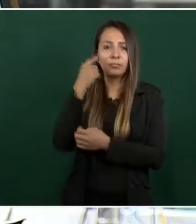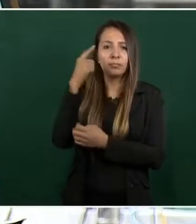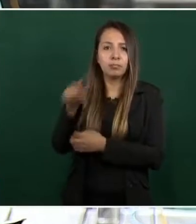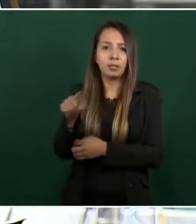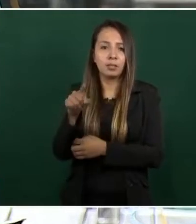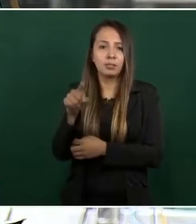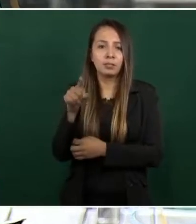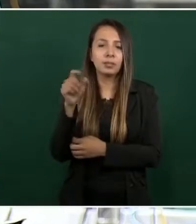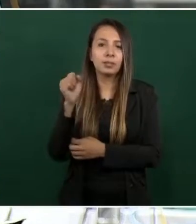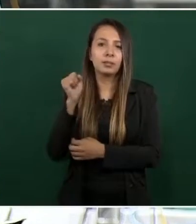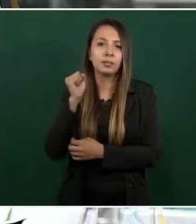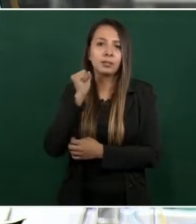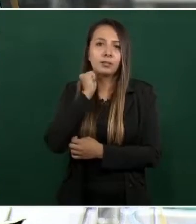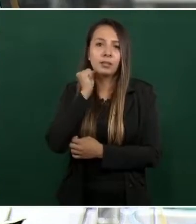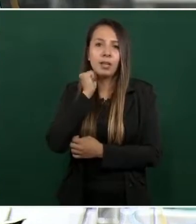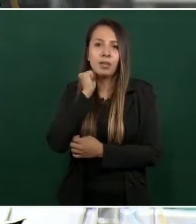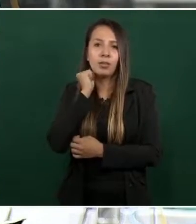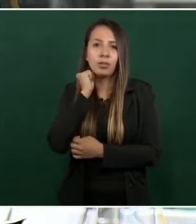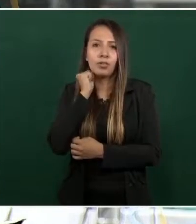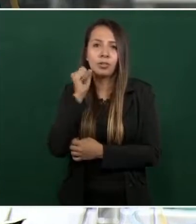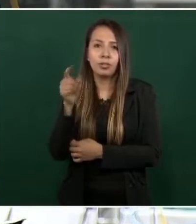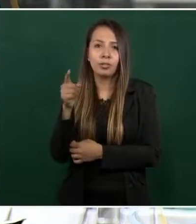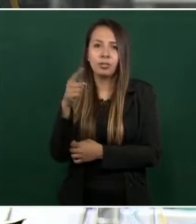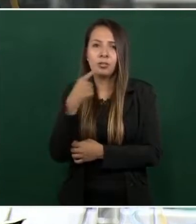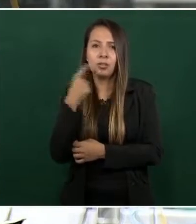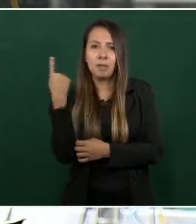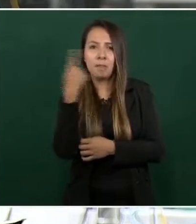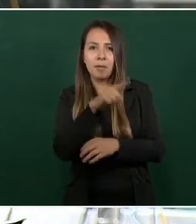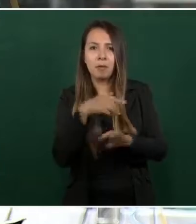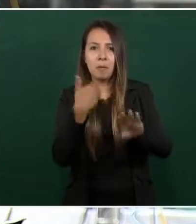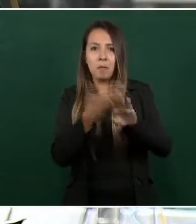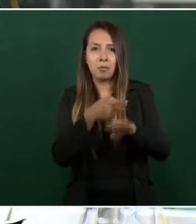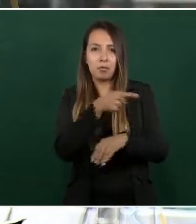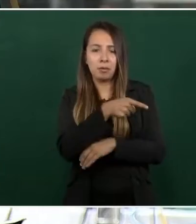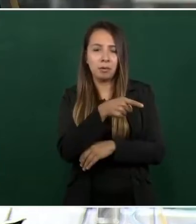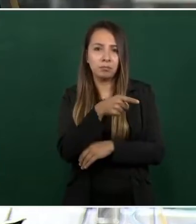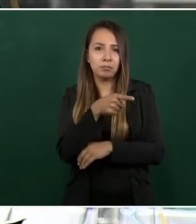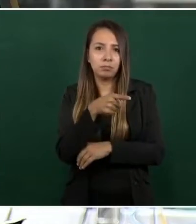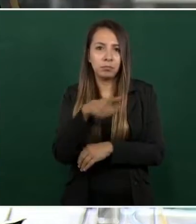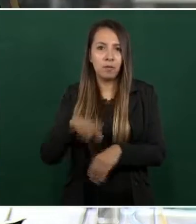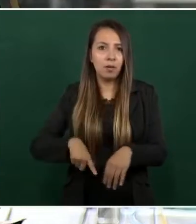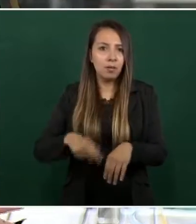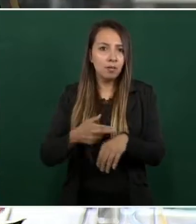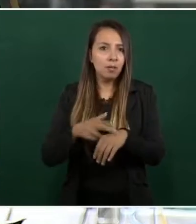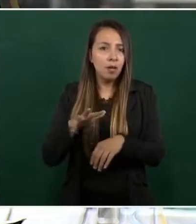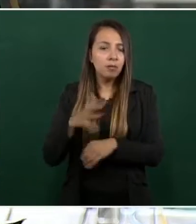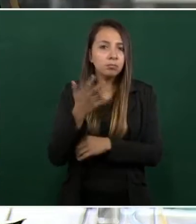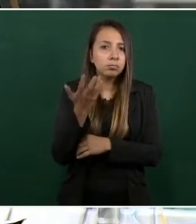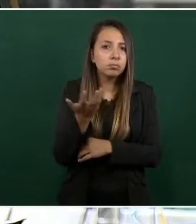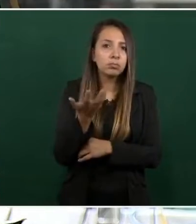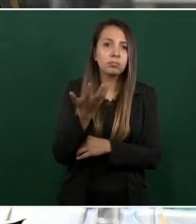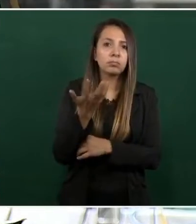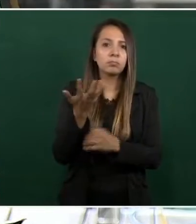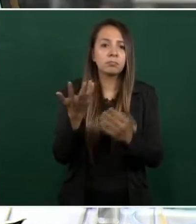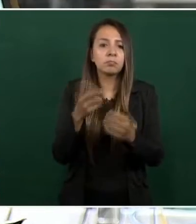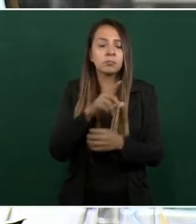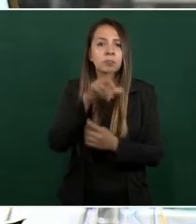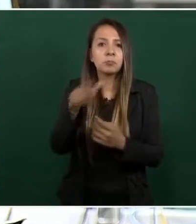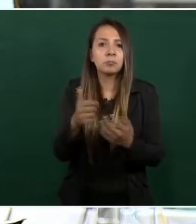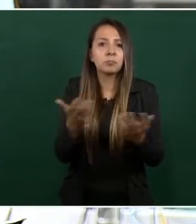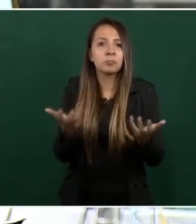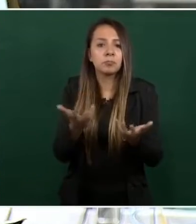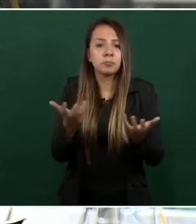del senador… ¿qué hizo? ¿Y cuál va a ser el proceder por